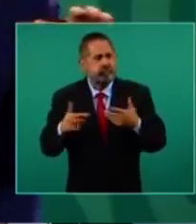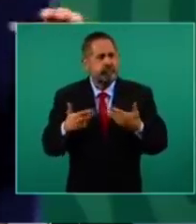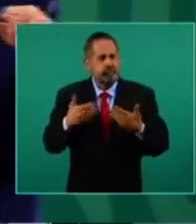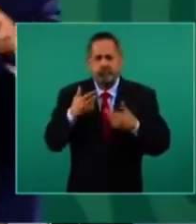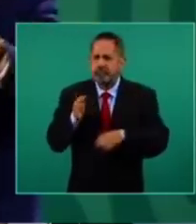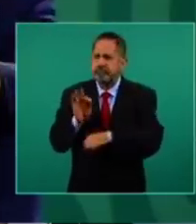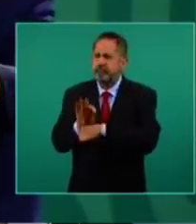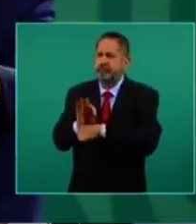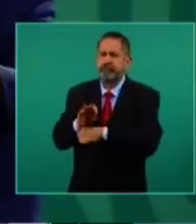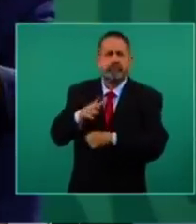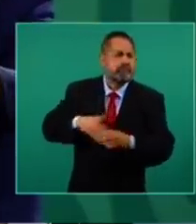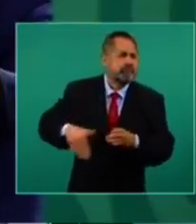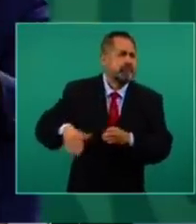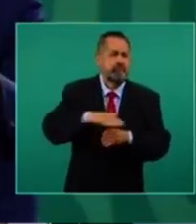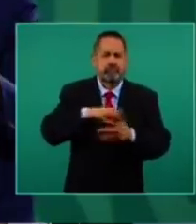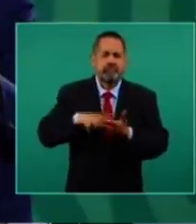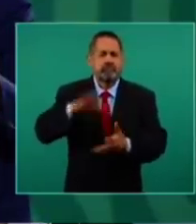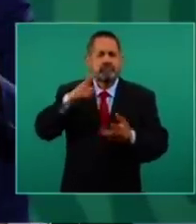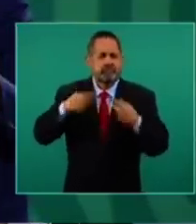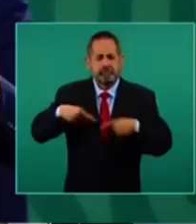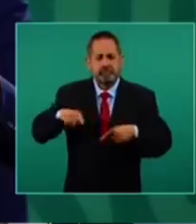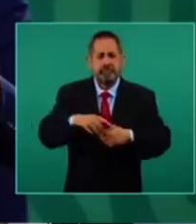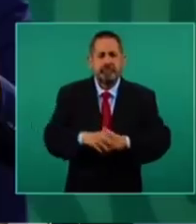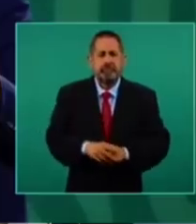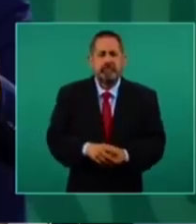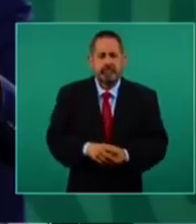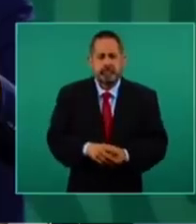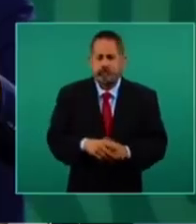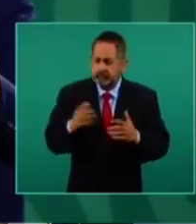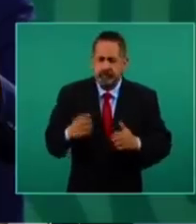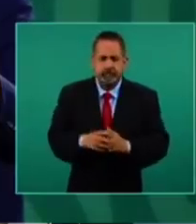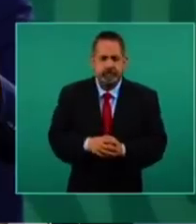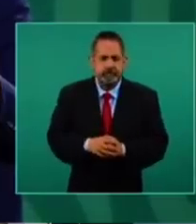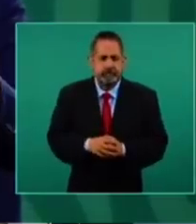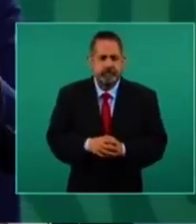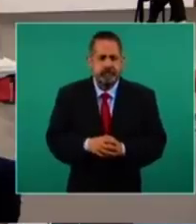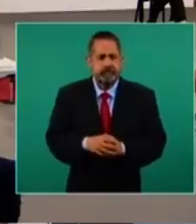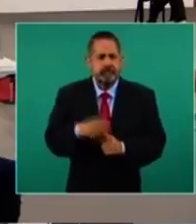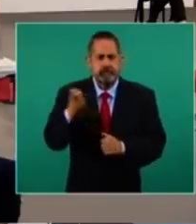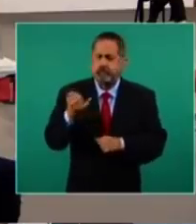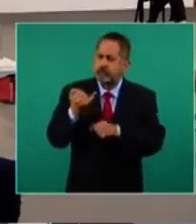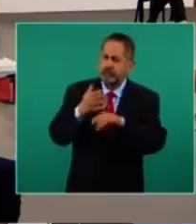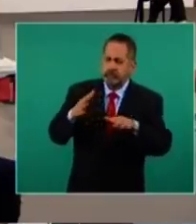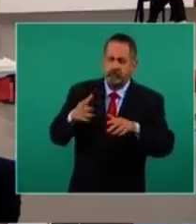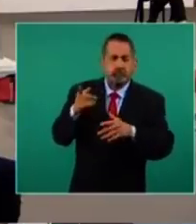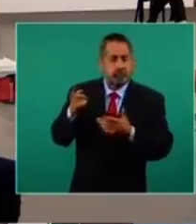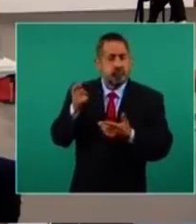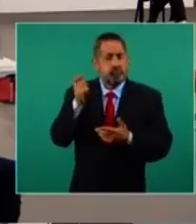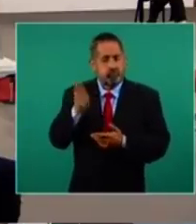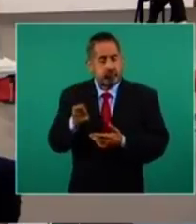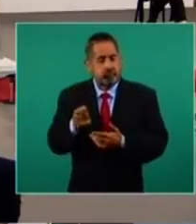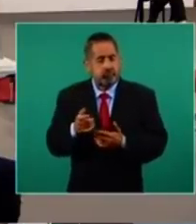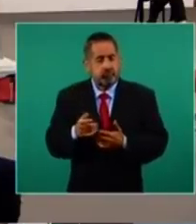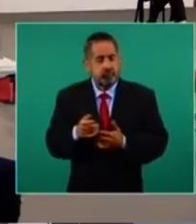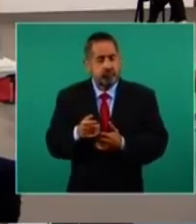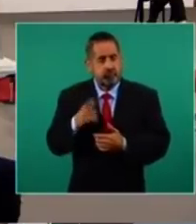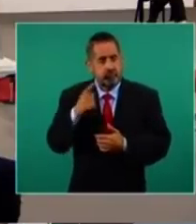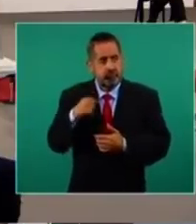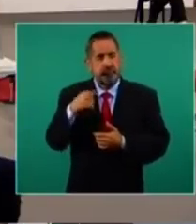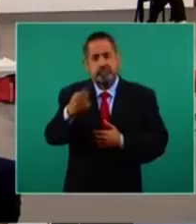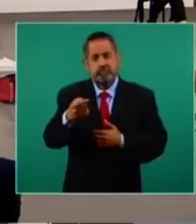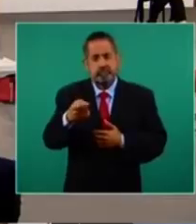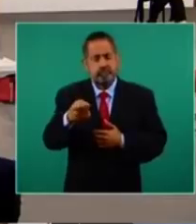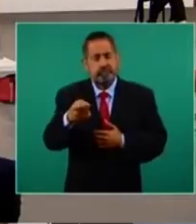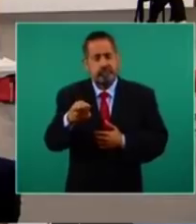proteger al mayor número de personas. Entonces, esta información de que para